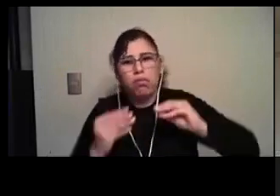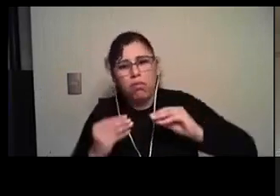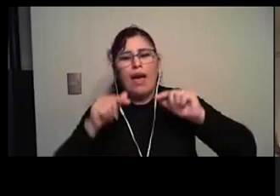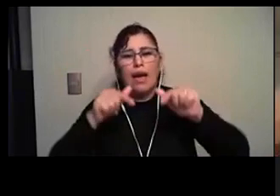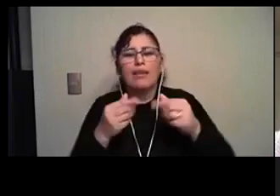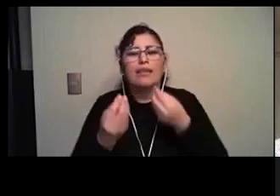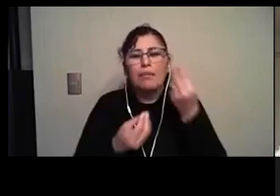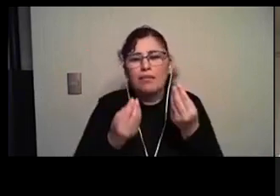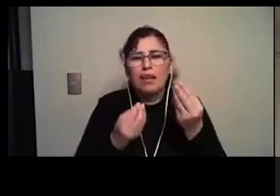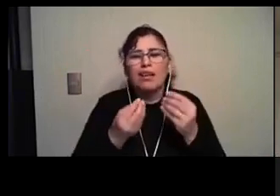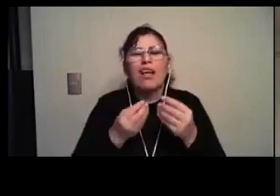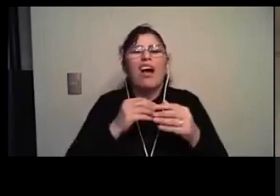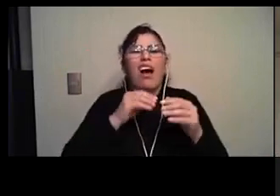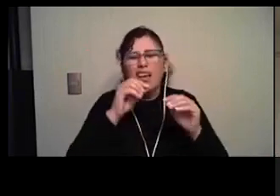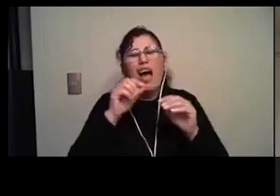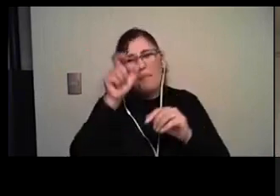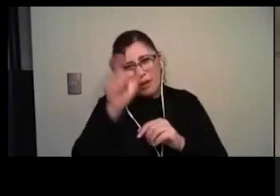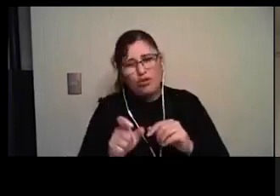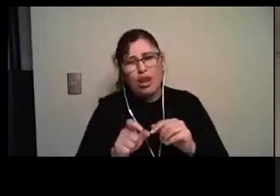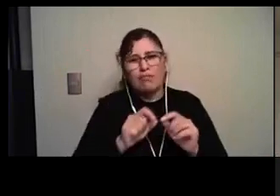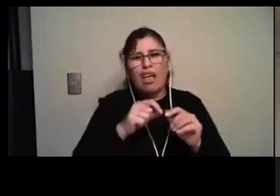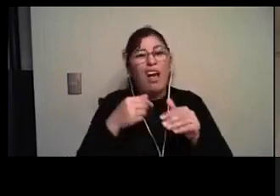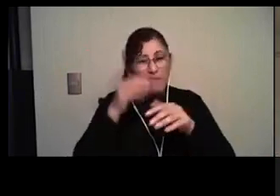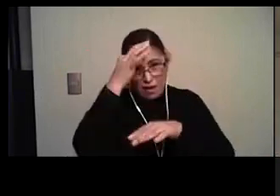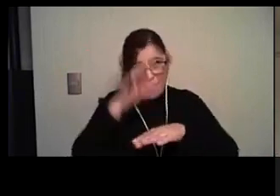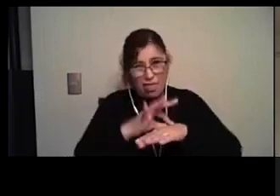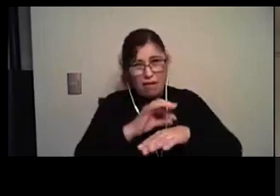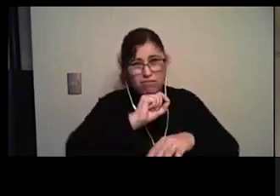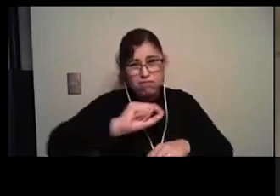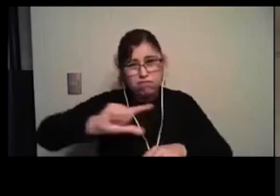son progresivas hasta llegar a provocar la muerte de los niños.